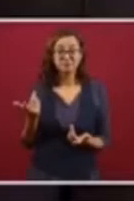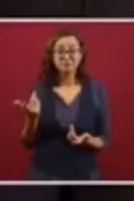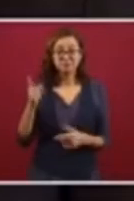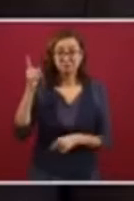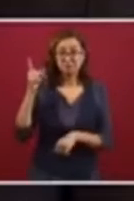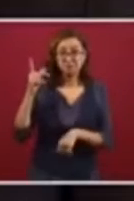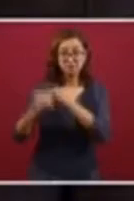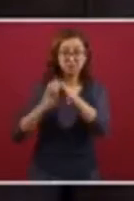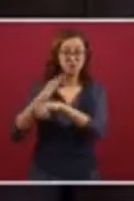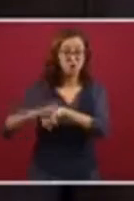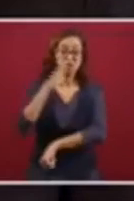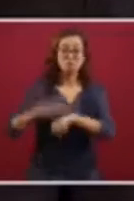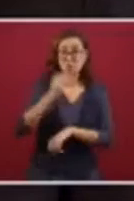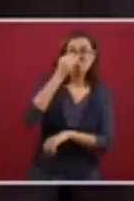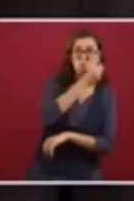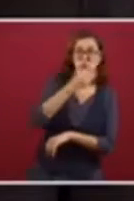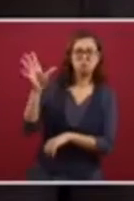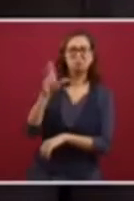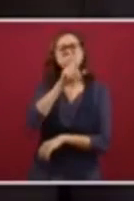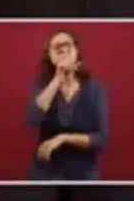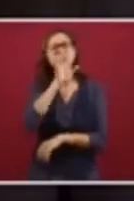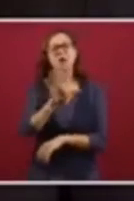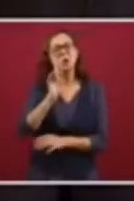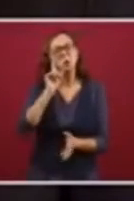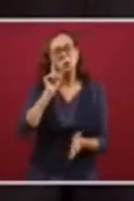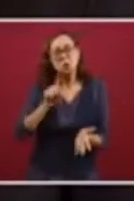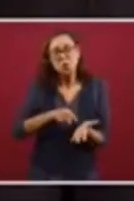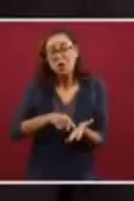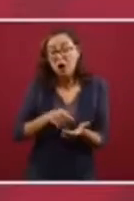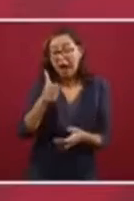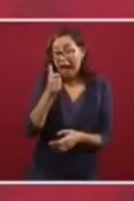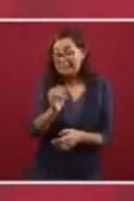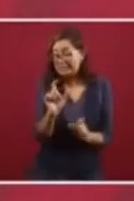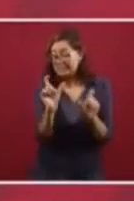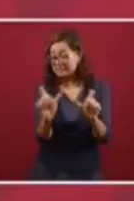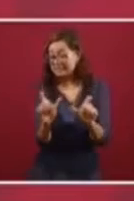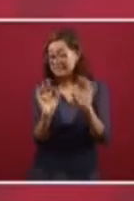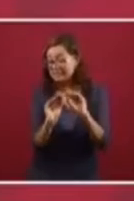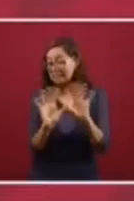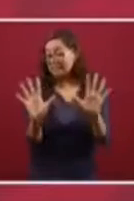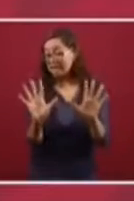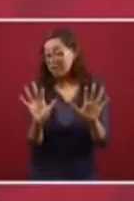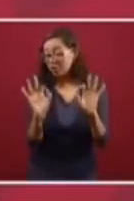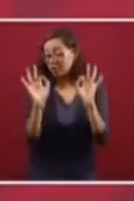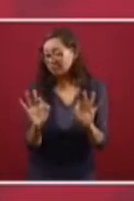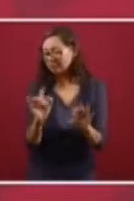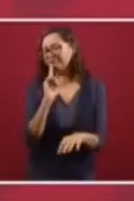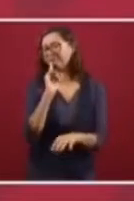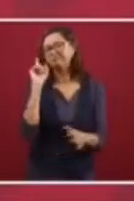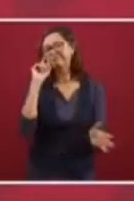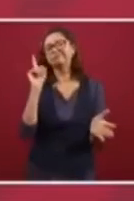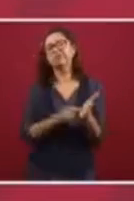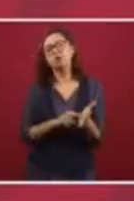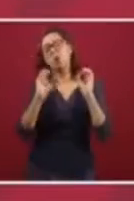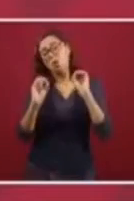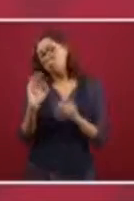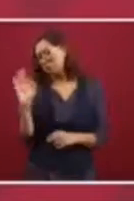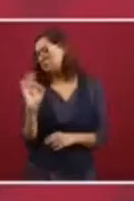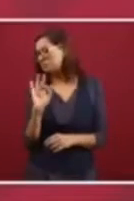a la calificadora, porque no creo que hayan dicho eso exactamente. O a lo mejor sí, en el sentido de que